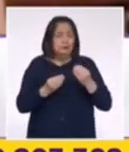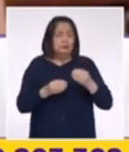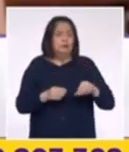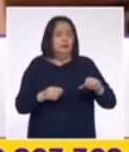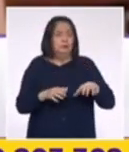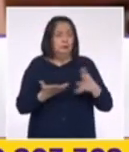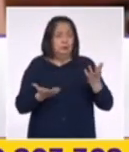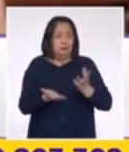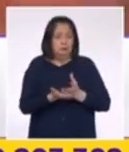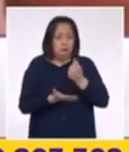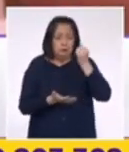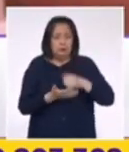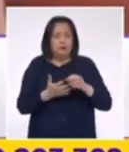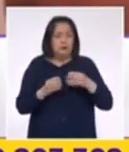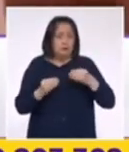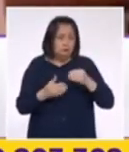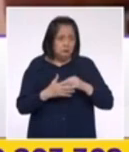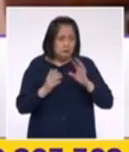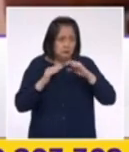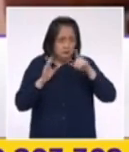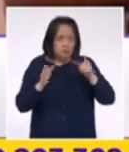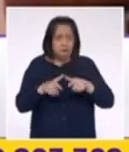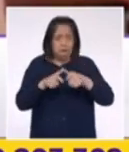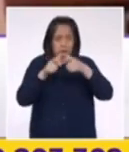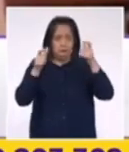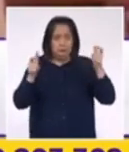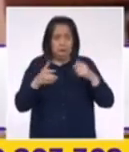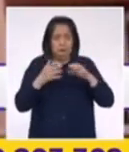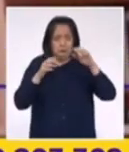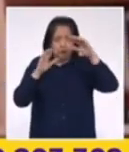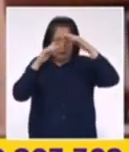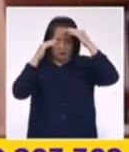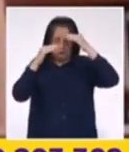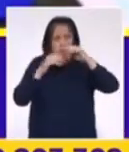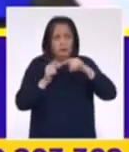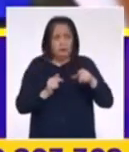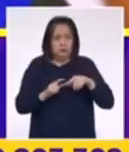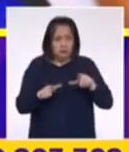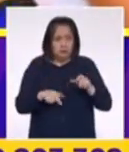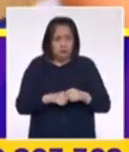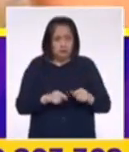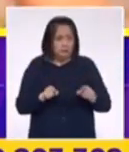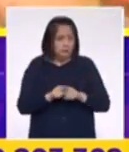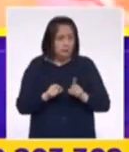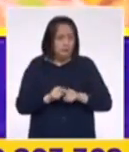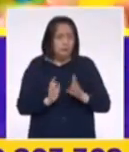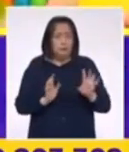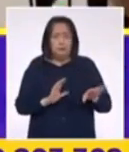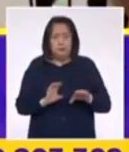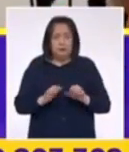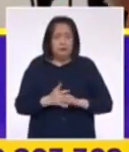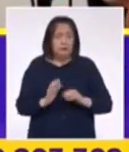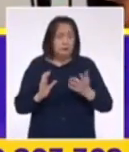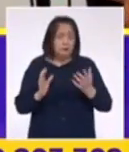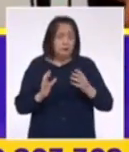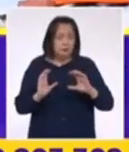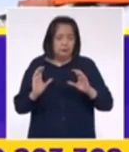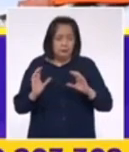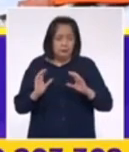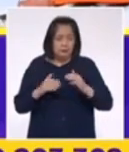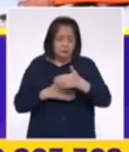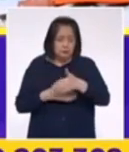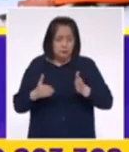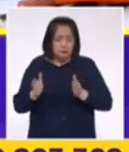plástico, te pintaron por dentro y se generó un gran techo para generar sombra en el patio. Del mismo modo hemos creado aulas itinerantes o